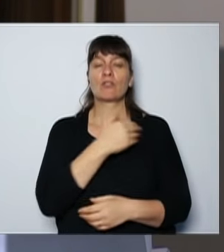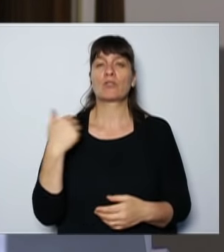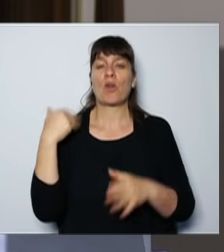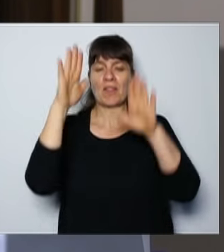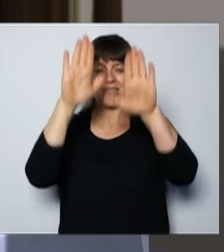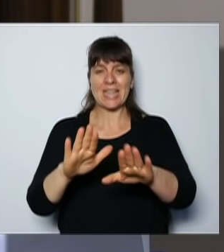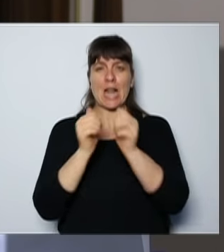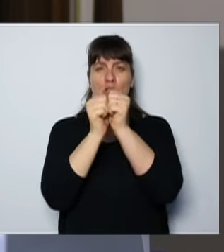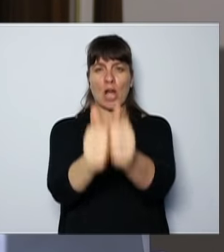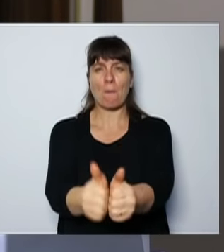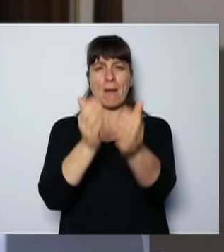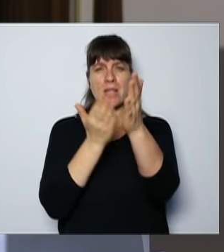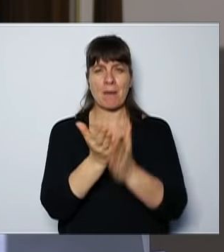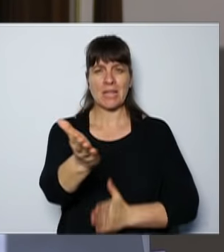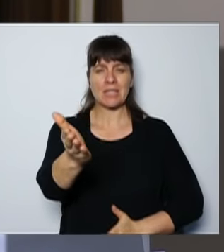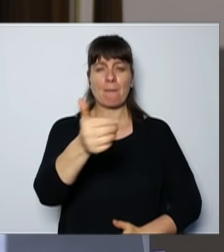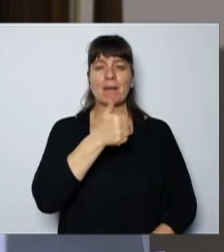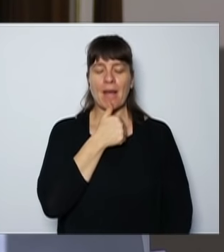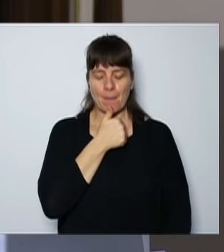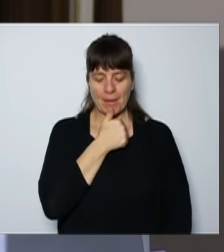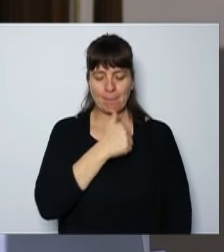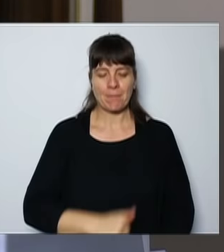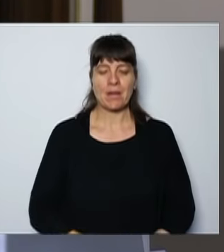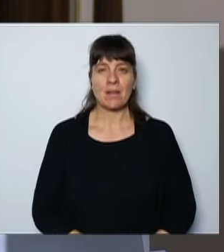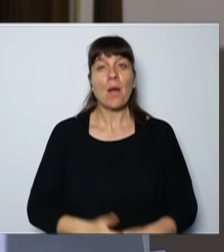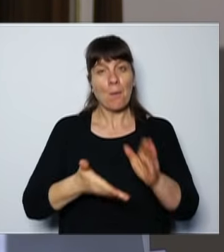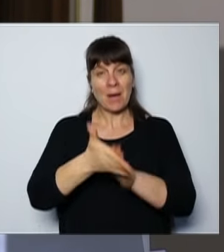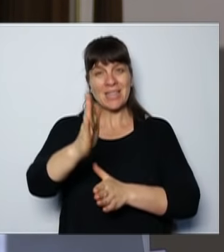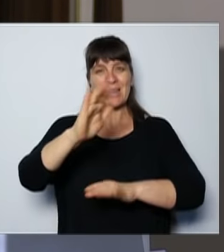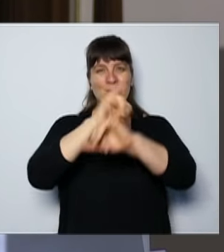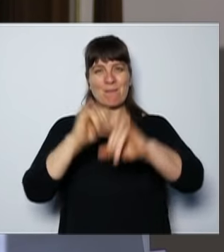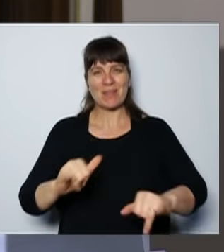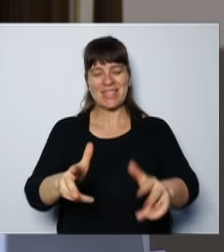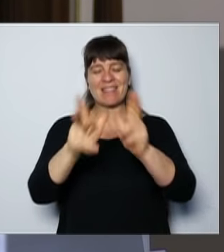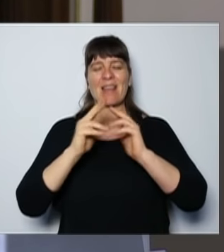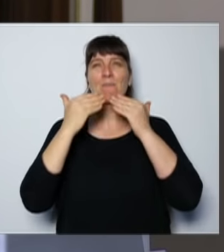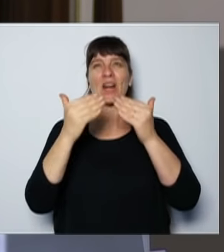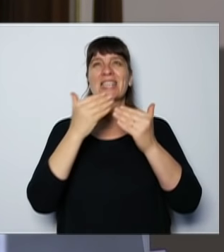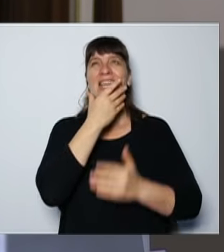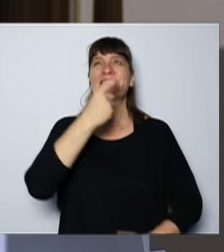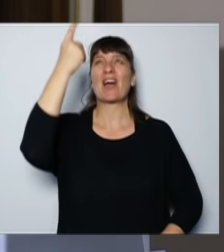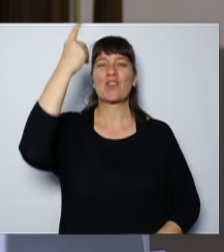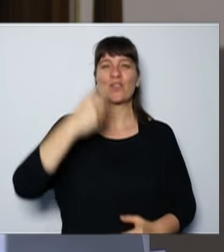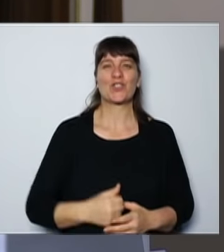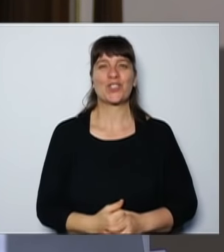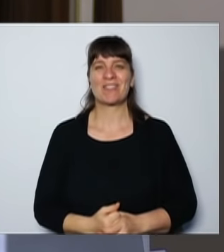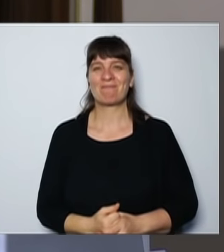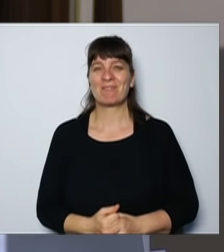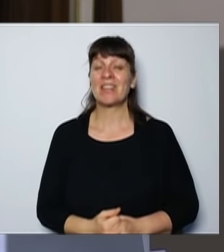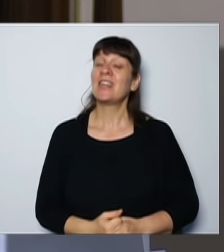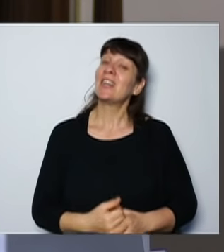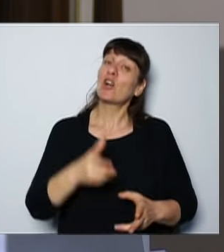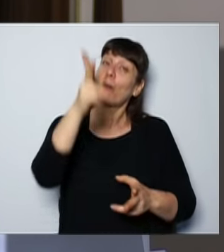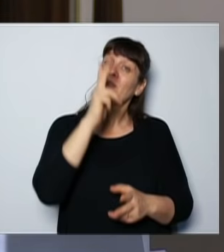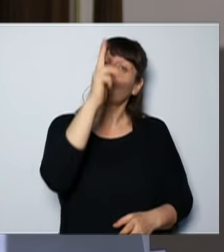descienda sobre ustedes y los acompañe siempre. Amén. Vayamos en paz. Demos gracias a Dios. Y